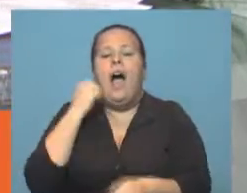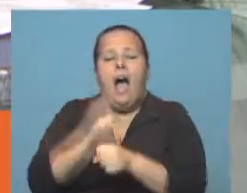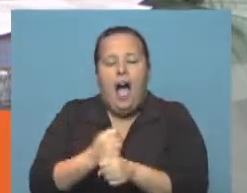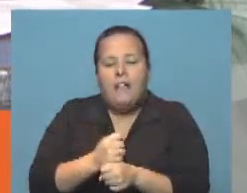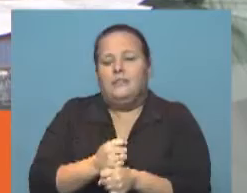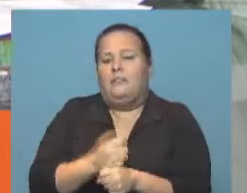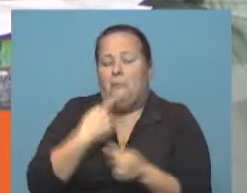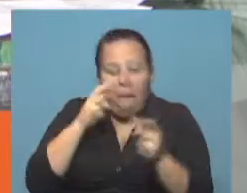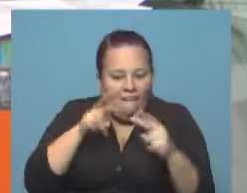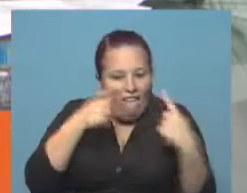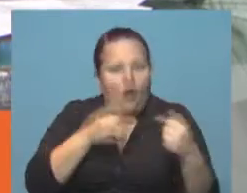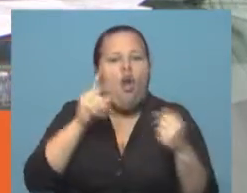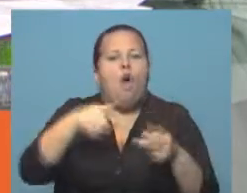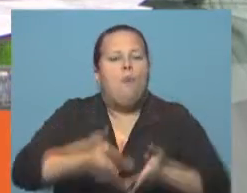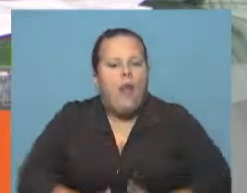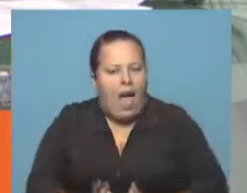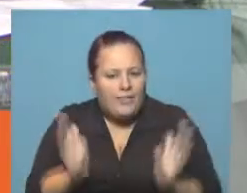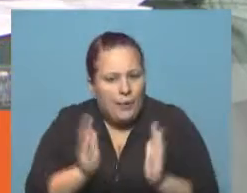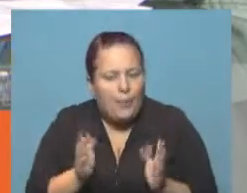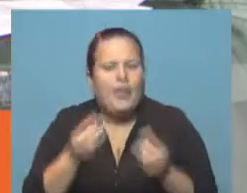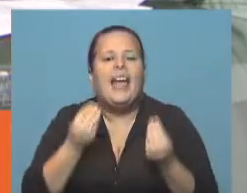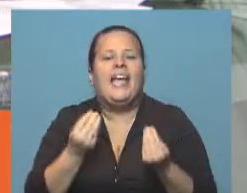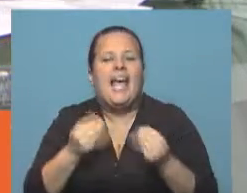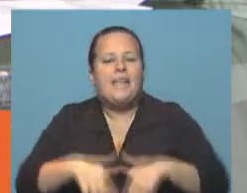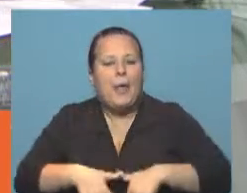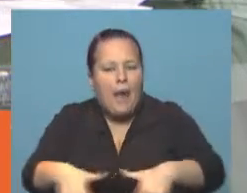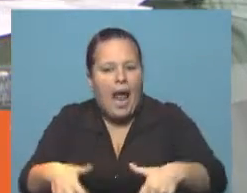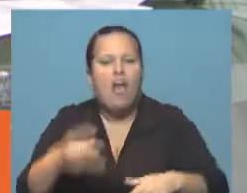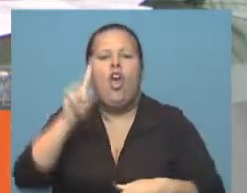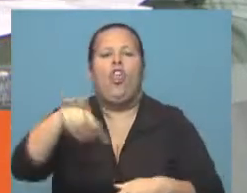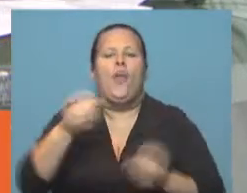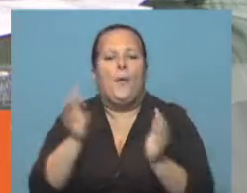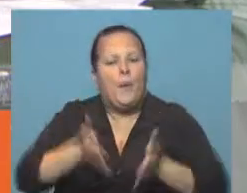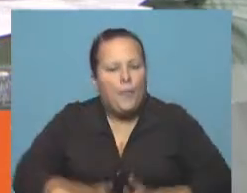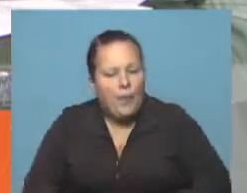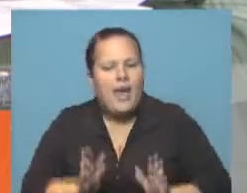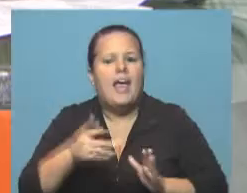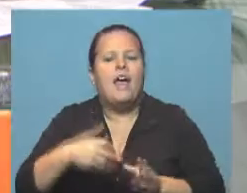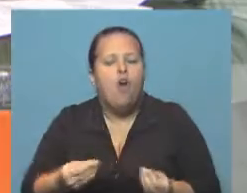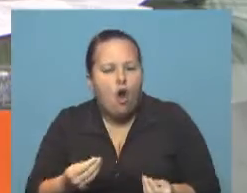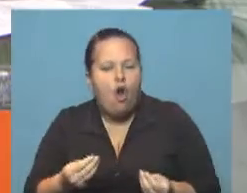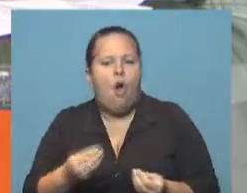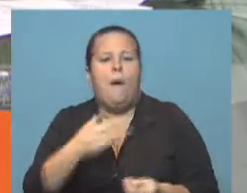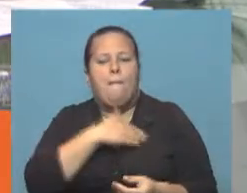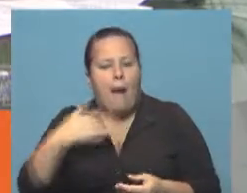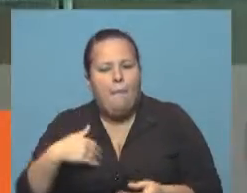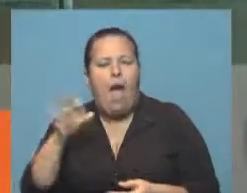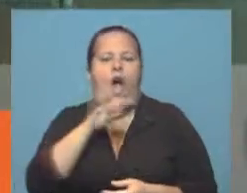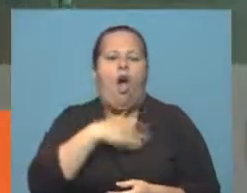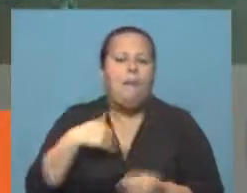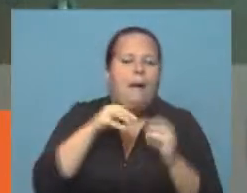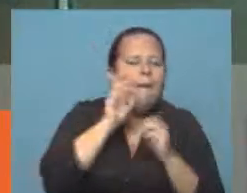hasta cómo nacen los chicos, qué quiere decir el embarazo, por dónde sale el bebé que van a ser, de la mamá o de la mamá